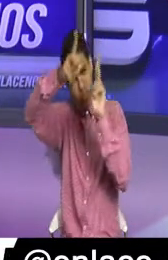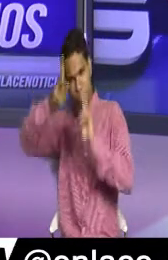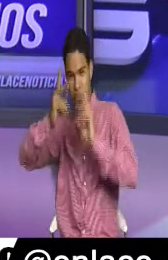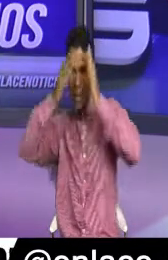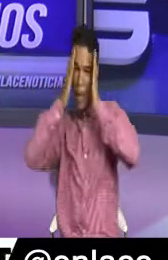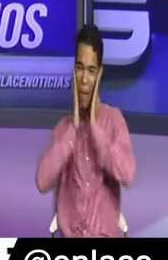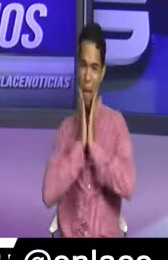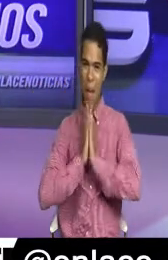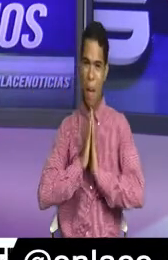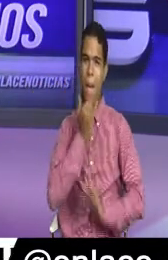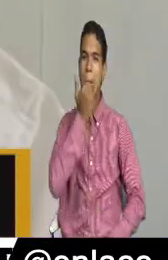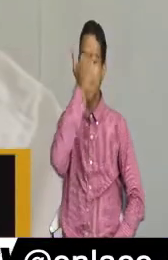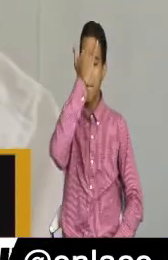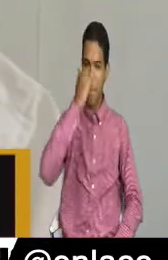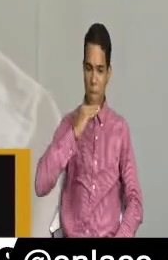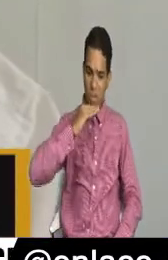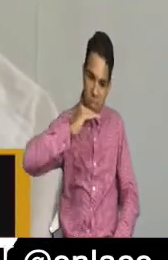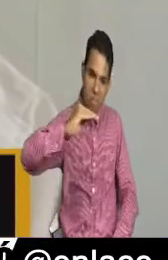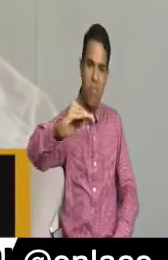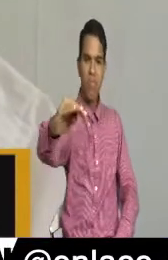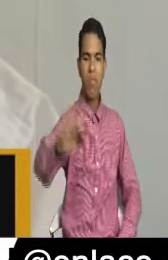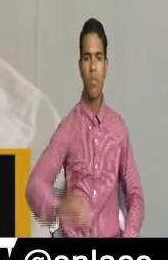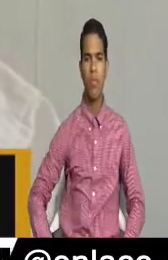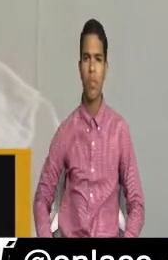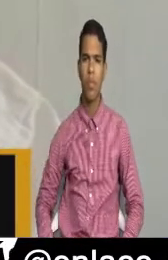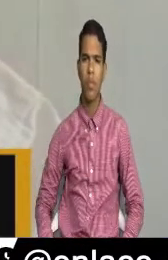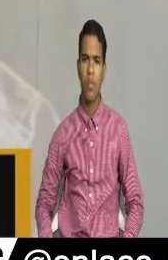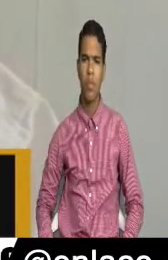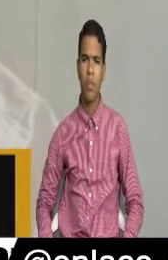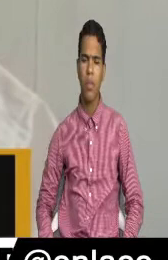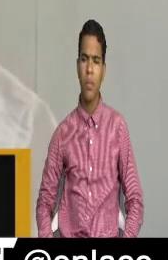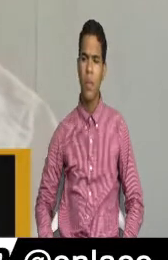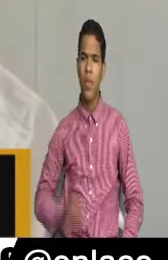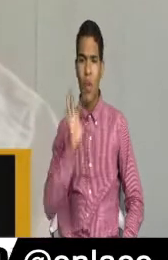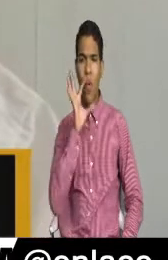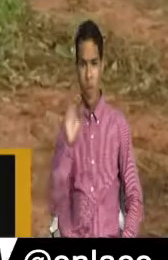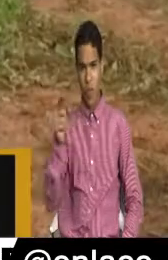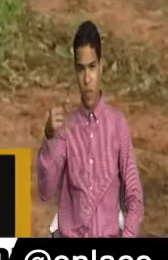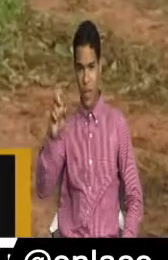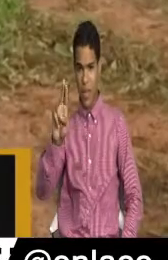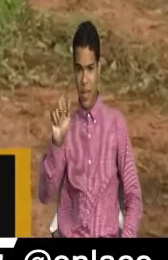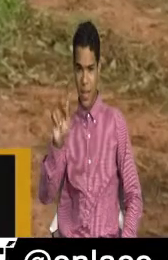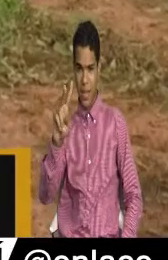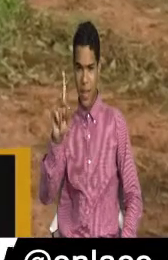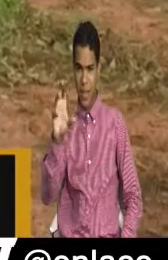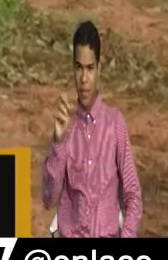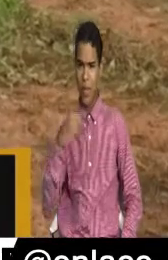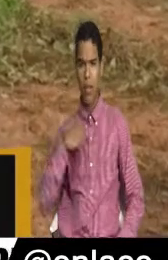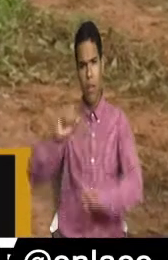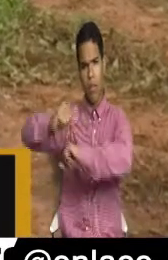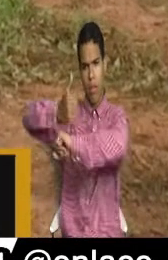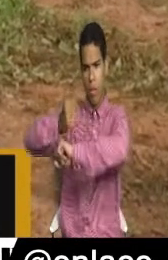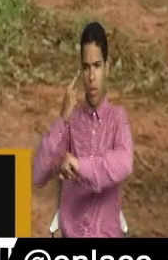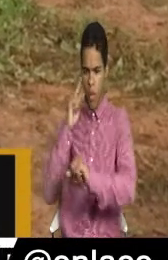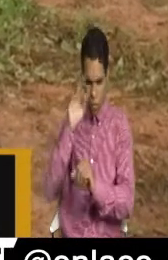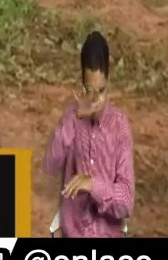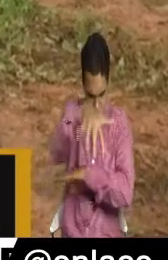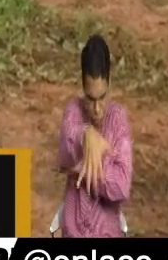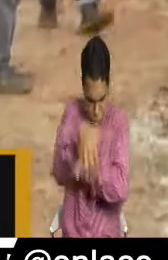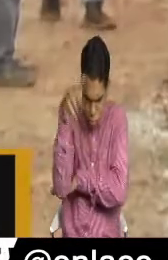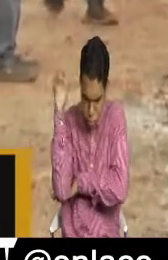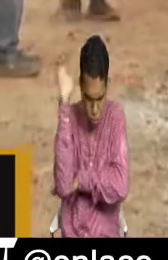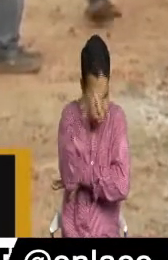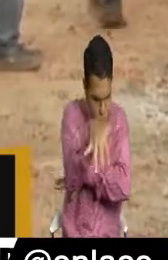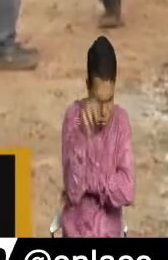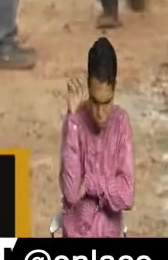Yuma. Gerardo Uribe, gerente administrativo de la firma DUTSAS, que adelanta trabajos para Mota Engil en la Gran Vía Yuma, se pronunció